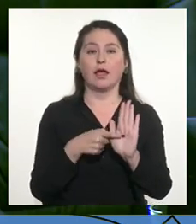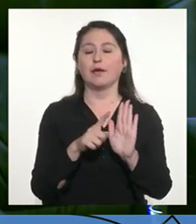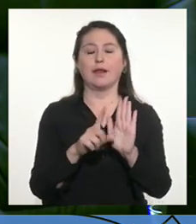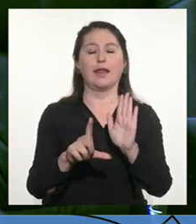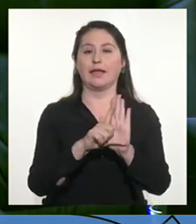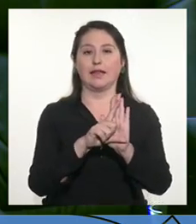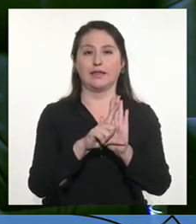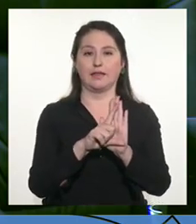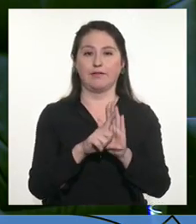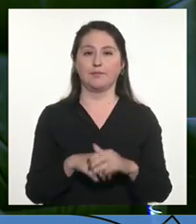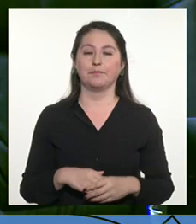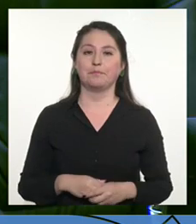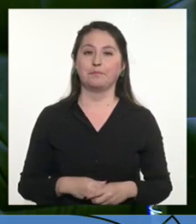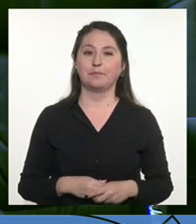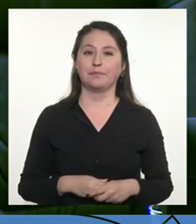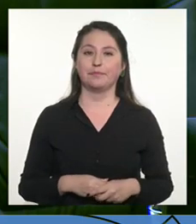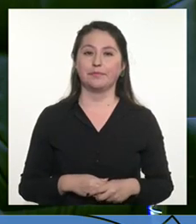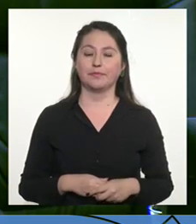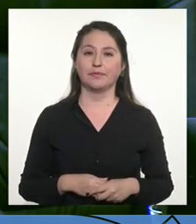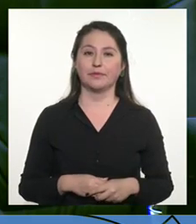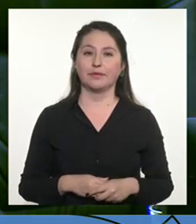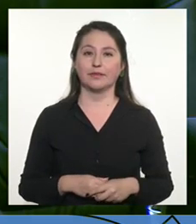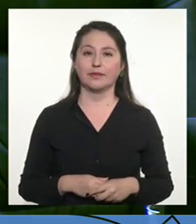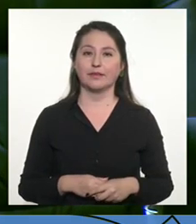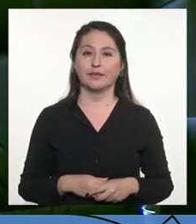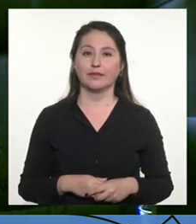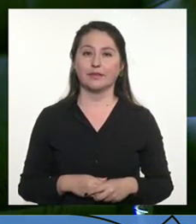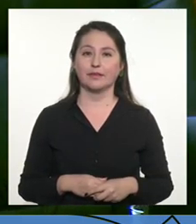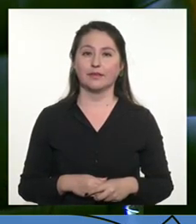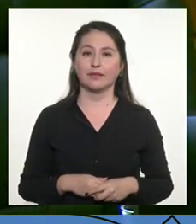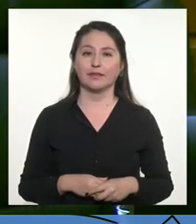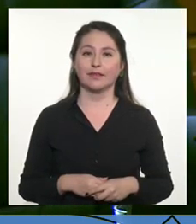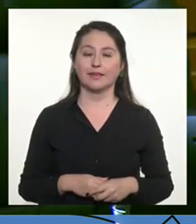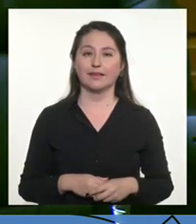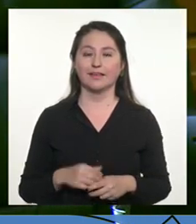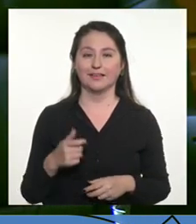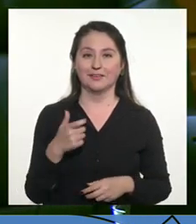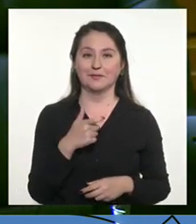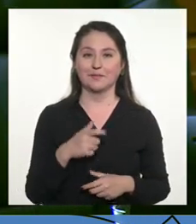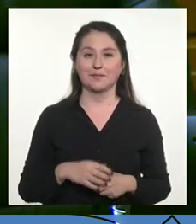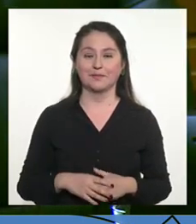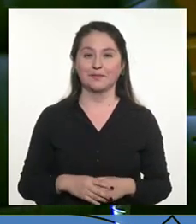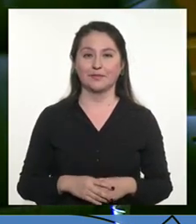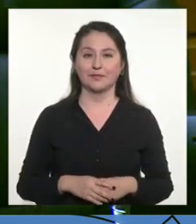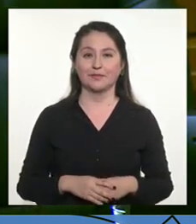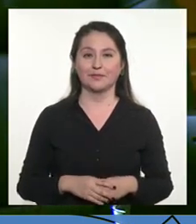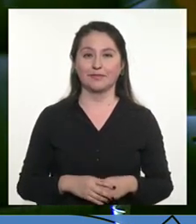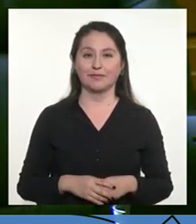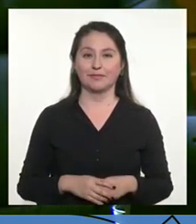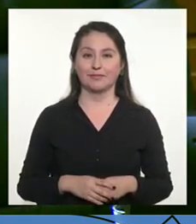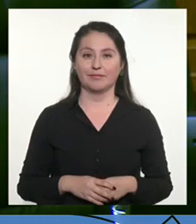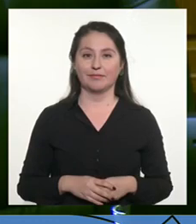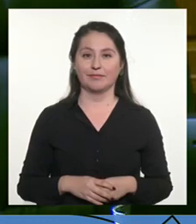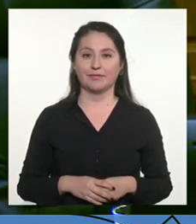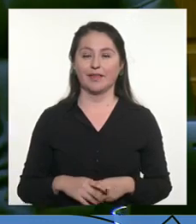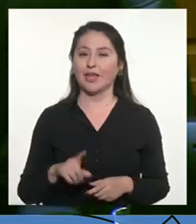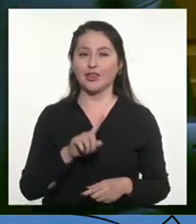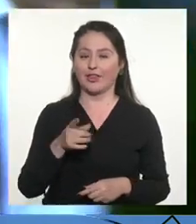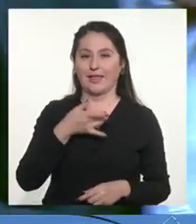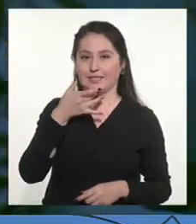tributarios otros y vas a casar y el 9 de